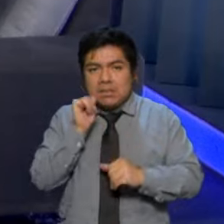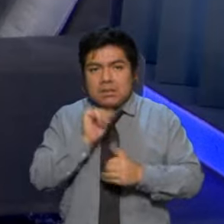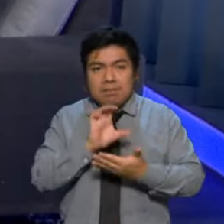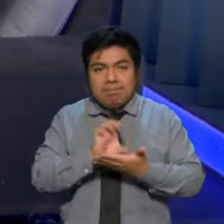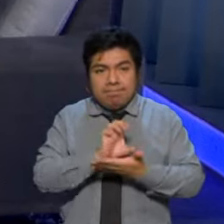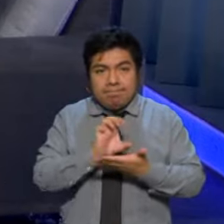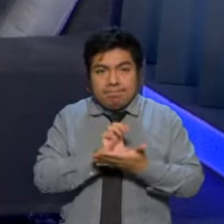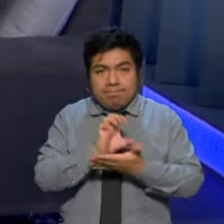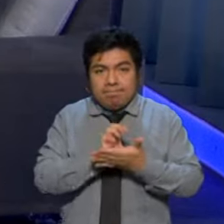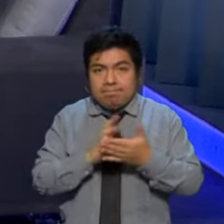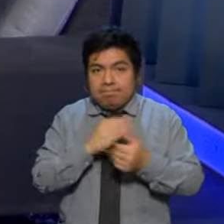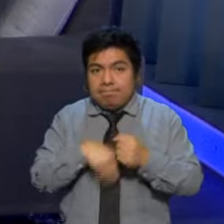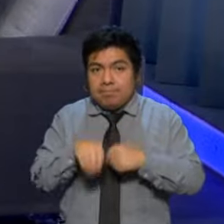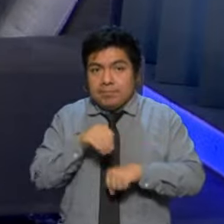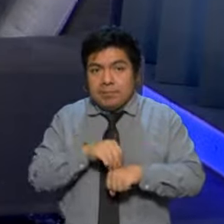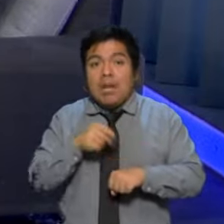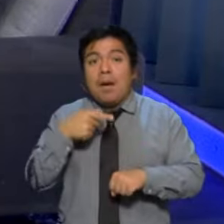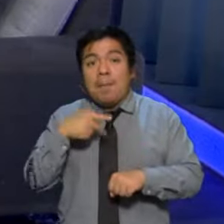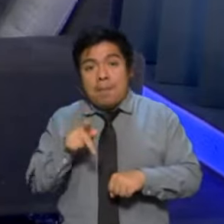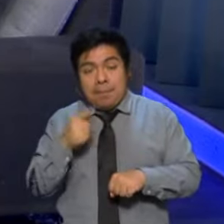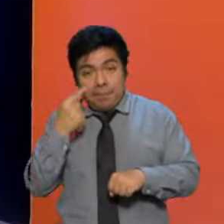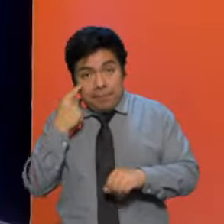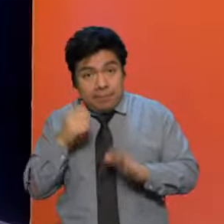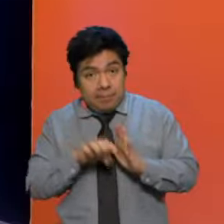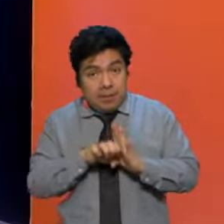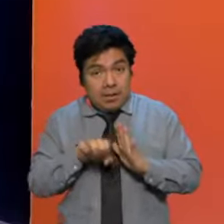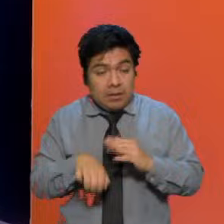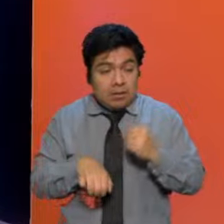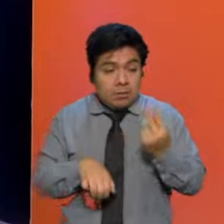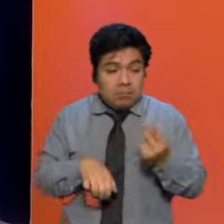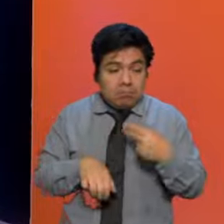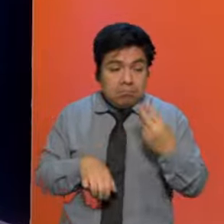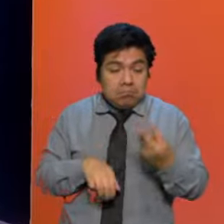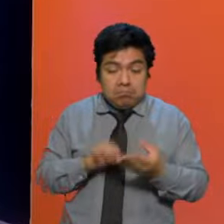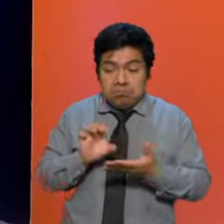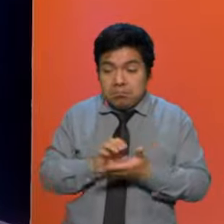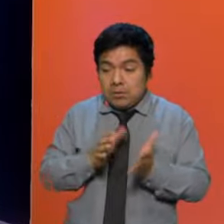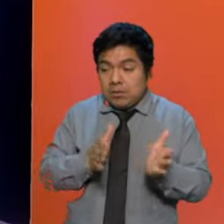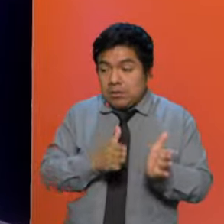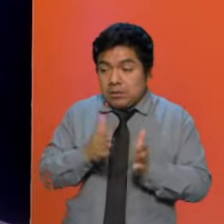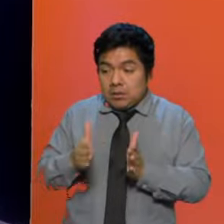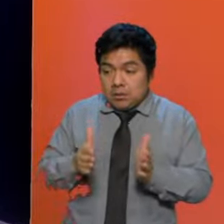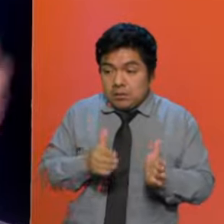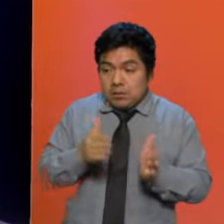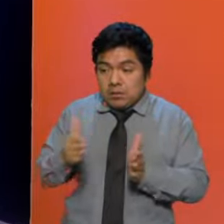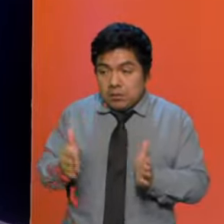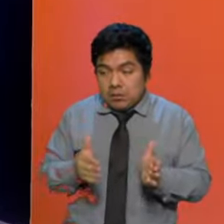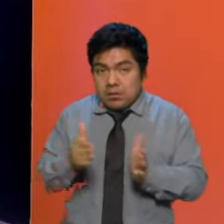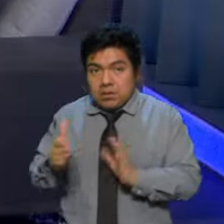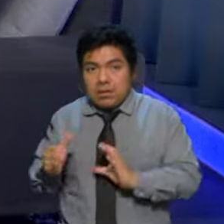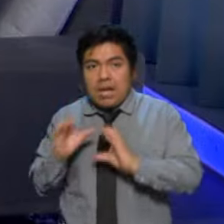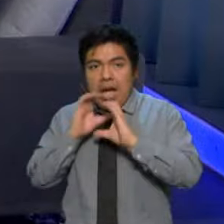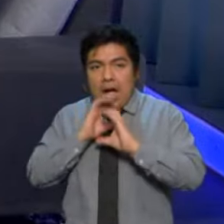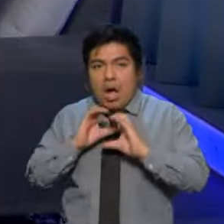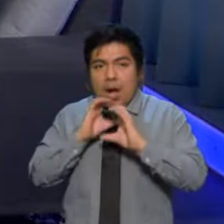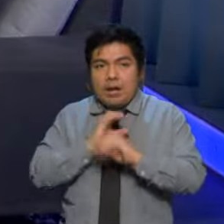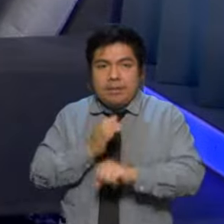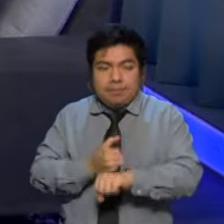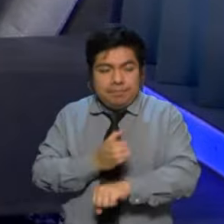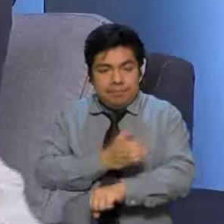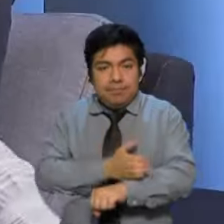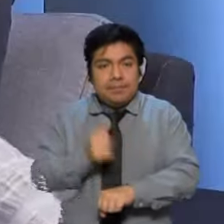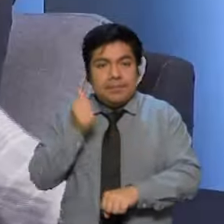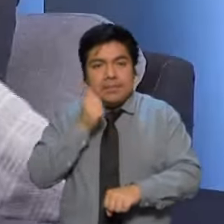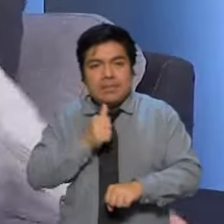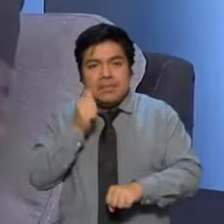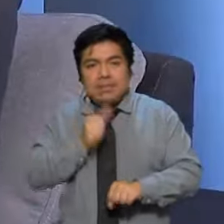Ah, ok, todos. Por ejemplo, pasan 2 o 3 escenas y es momento de que haya una canción que acompañe. Pues como uno, Charlo. Ah, claro. Te